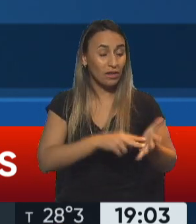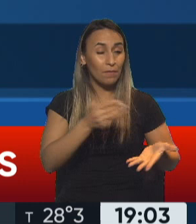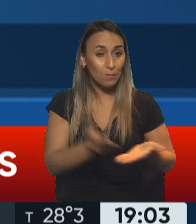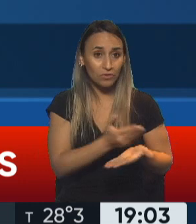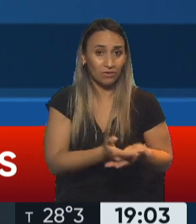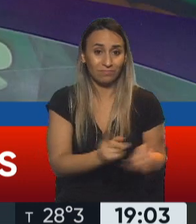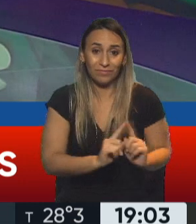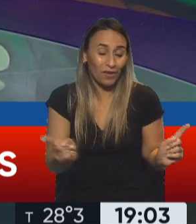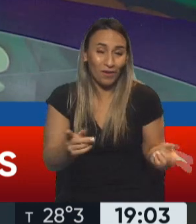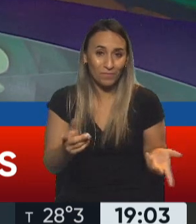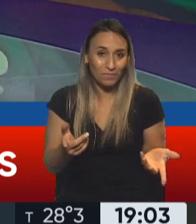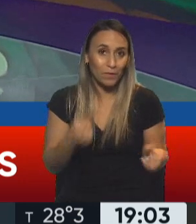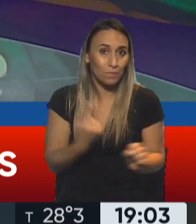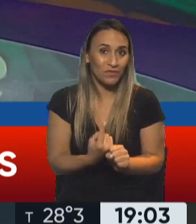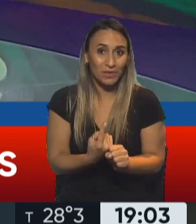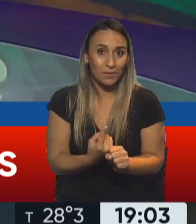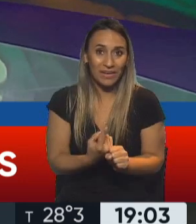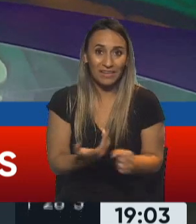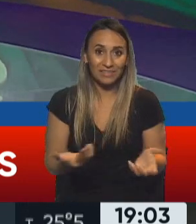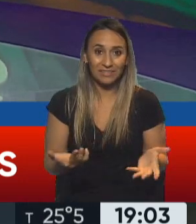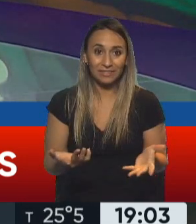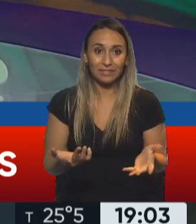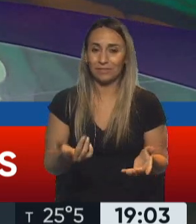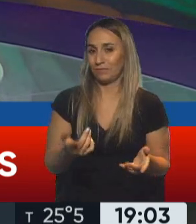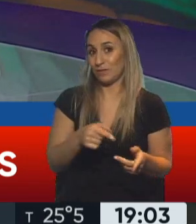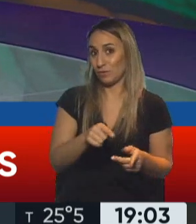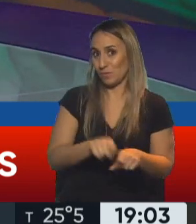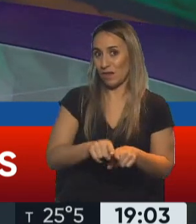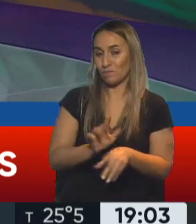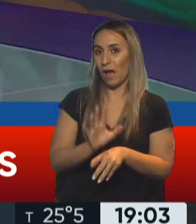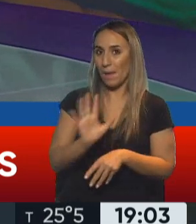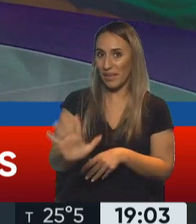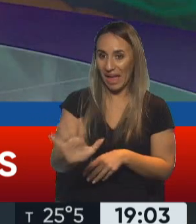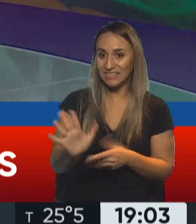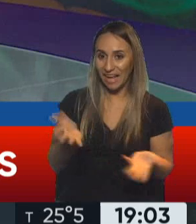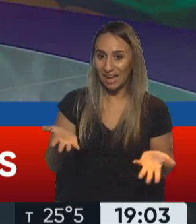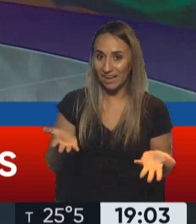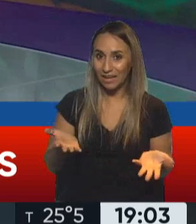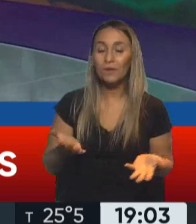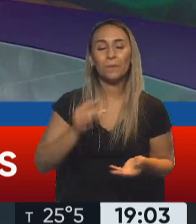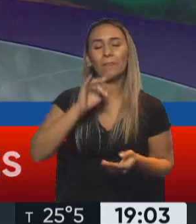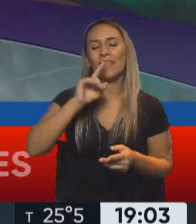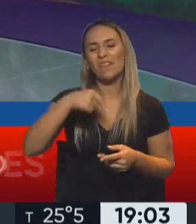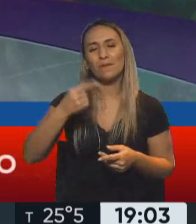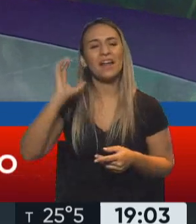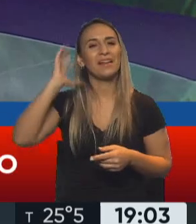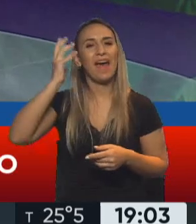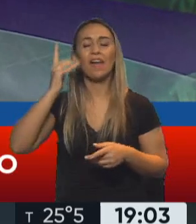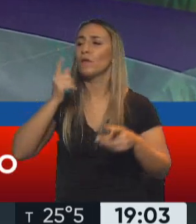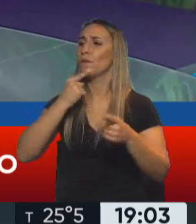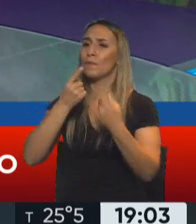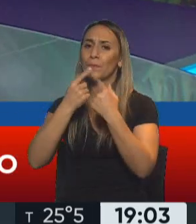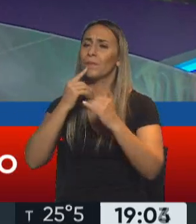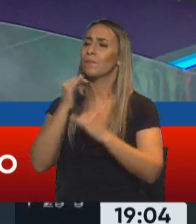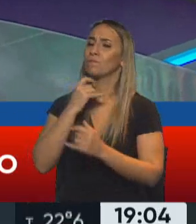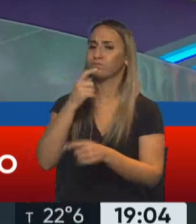hay manera. Bueno, es una amenaza terrible, Sí, ¿no? Después intentó en otras declaraciones radiales bajarle un poco el tono de lo que había